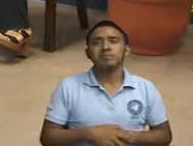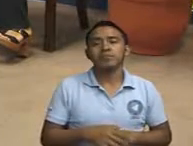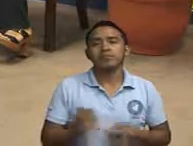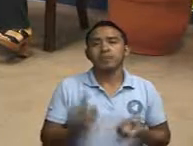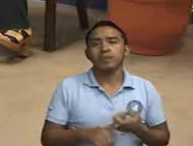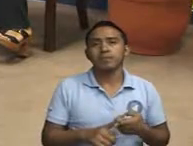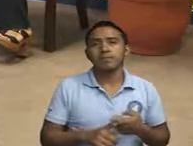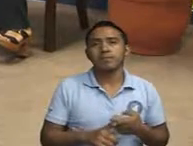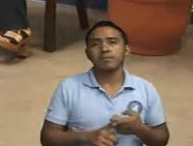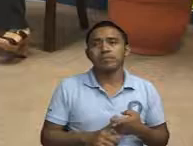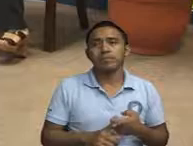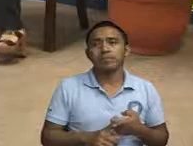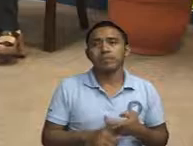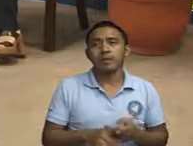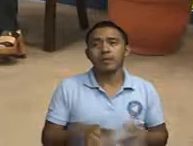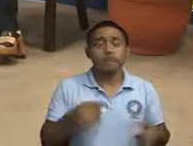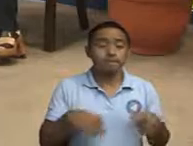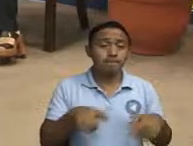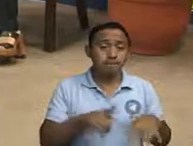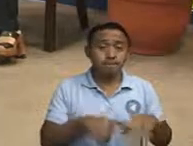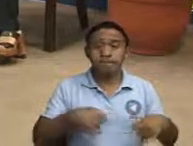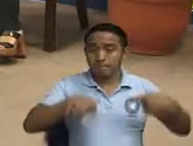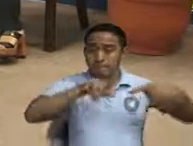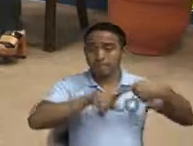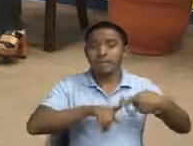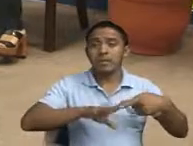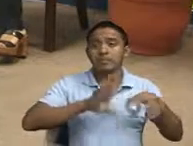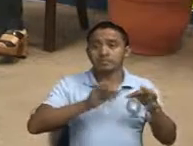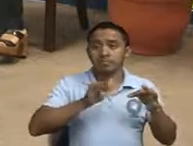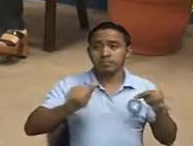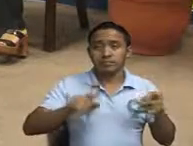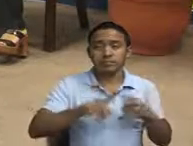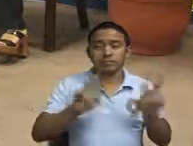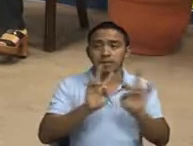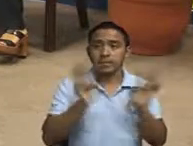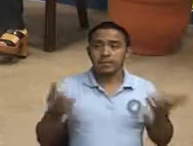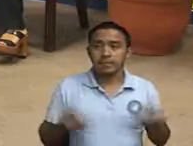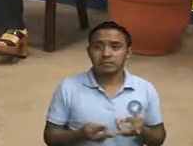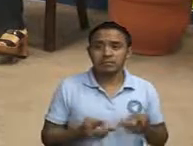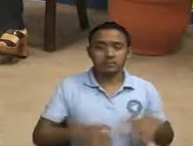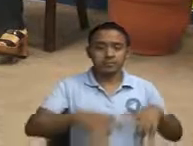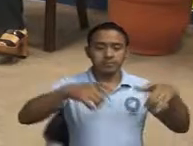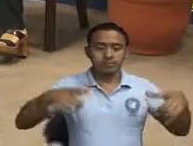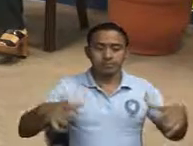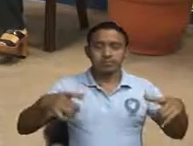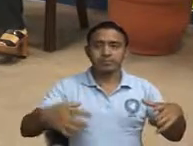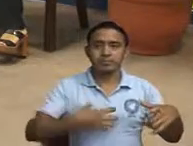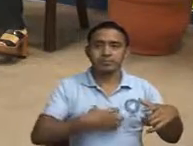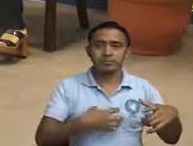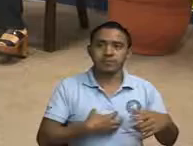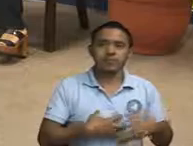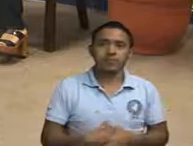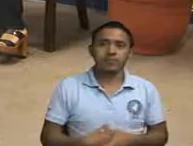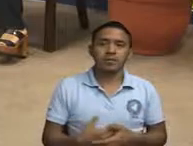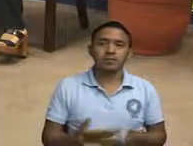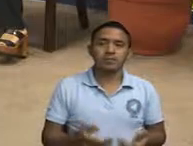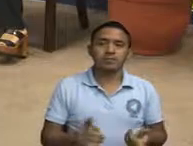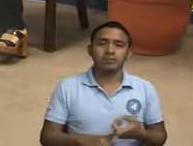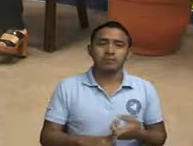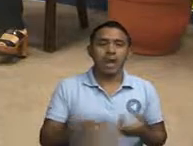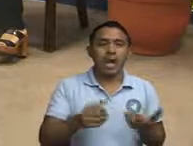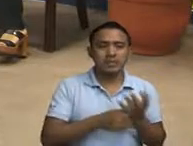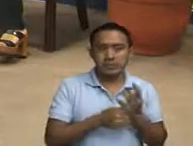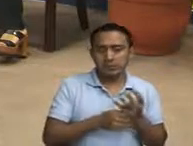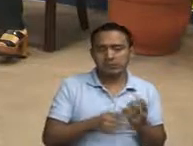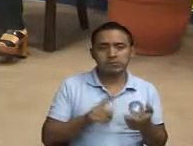Aumentar en tu consumo lo que es frutas y verduras, que casi nadie come un plato típico de nosotros es la